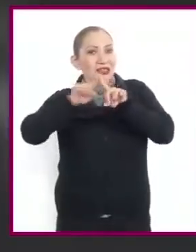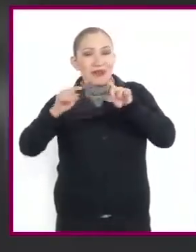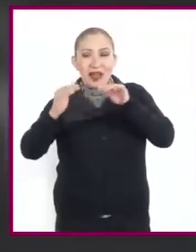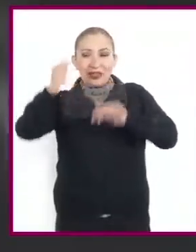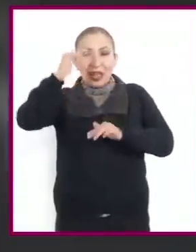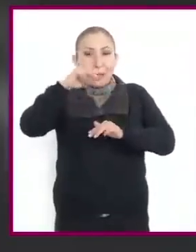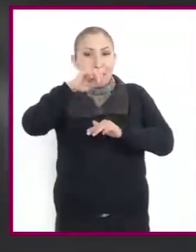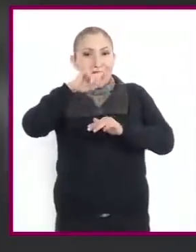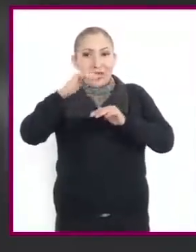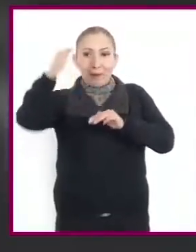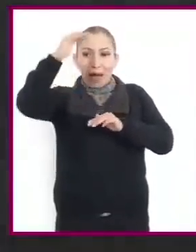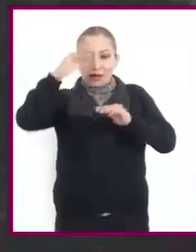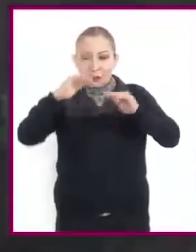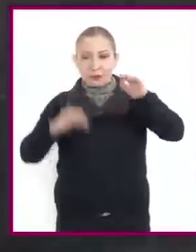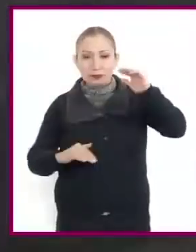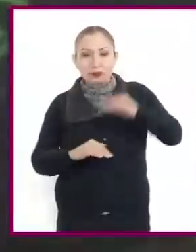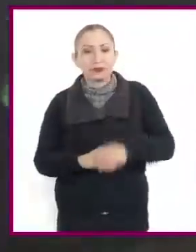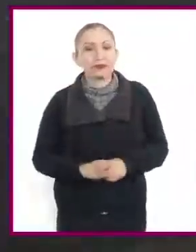diferencia con la media.